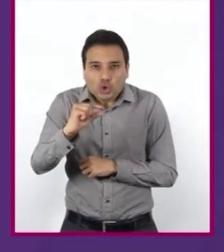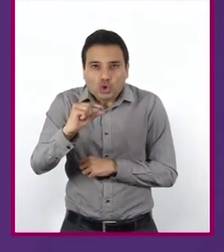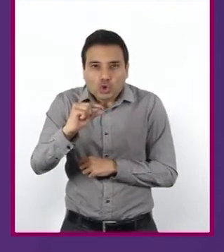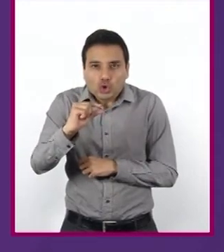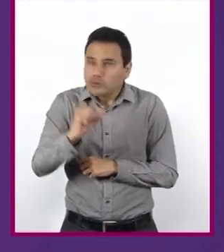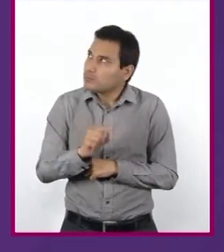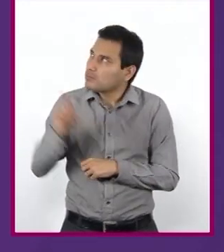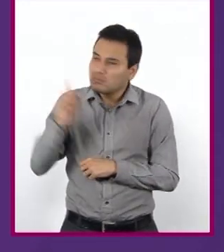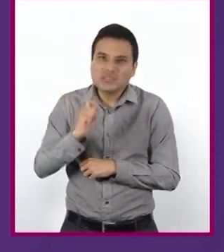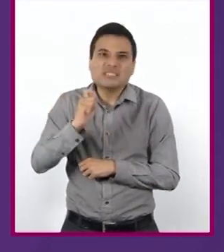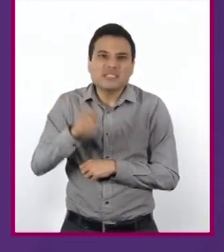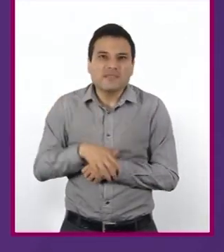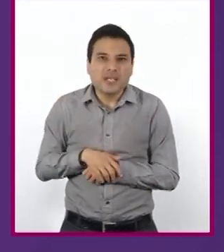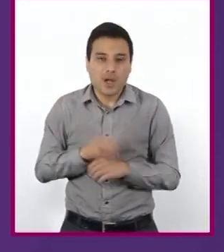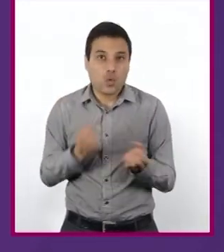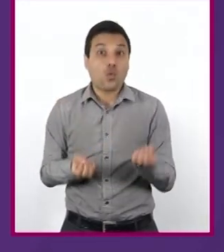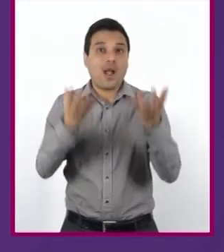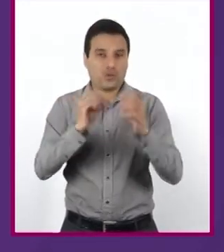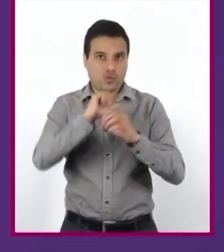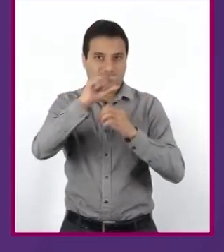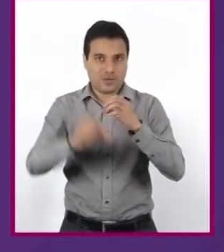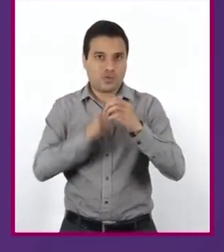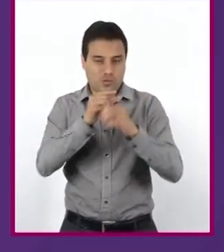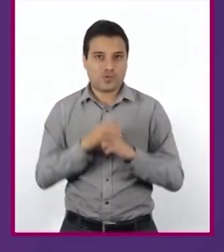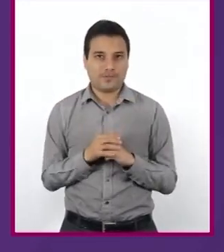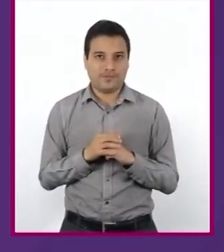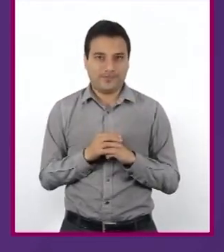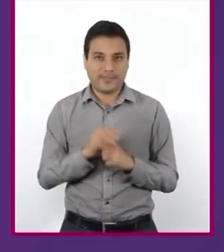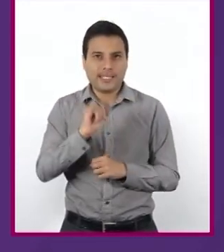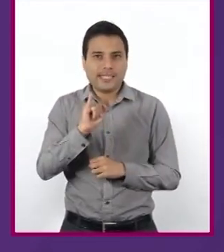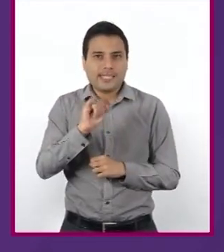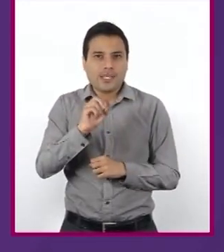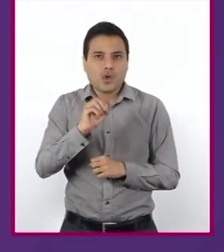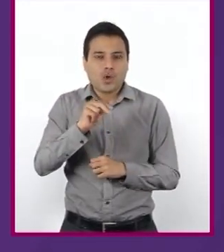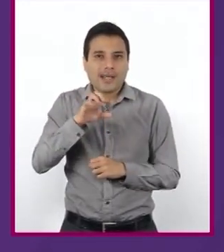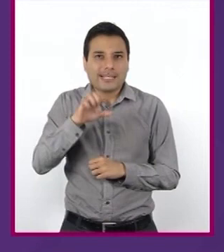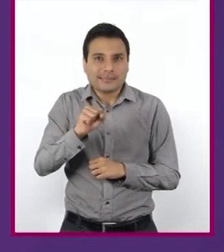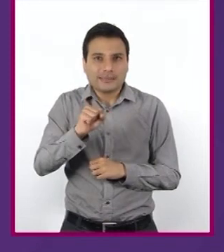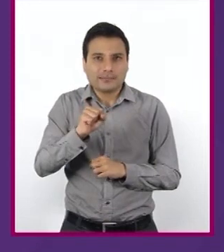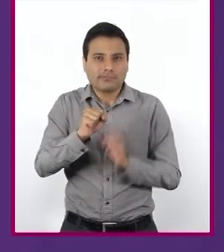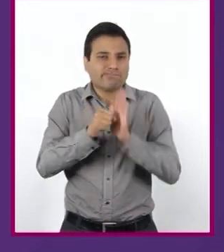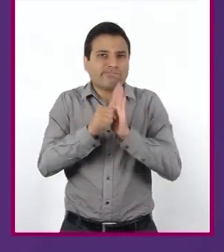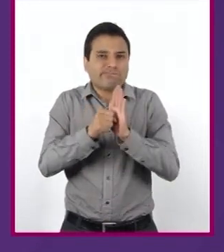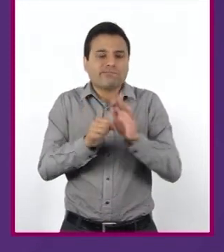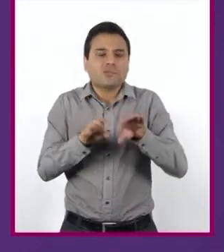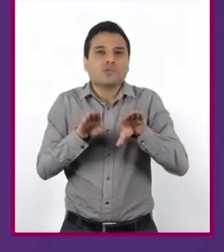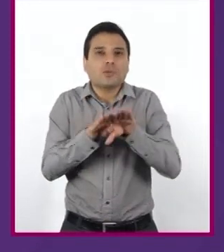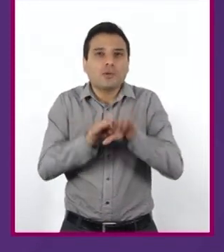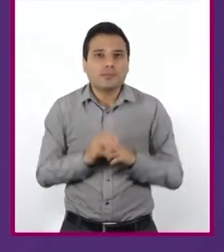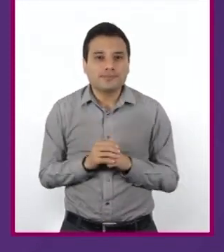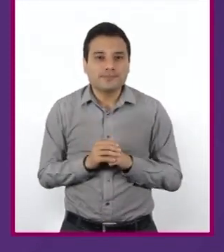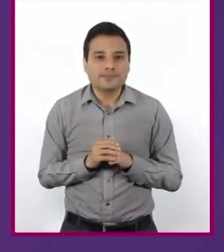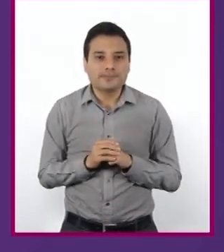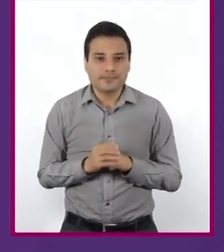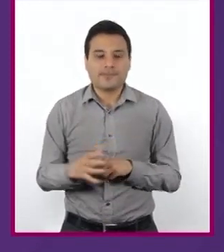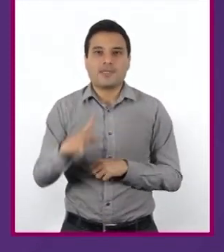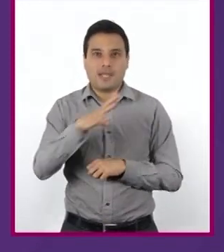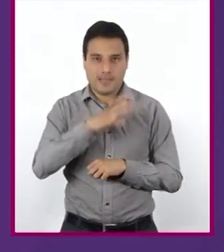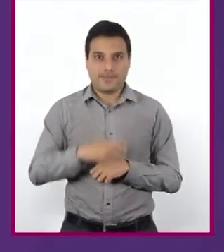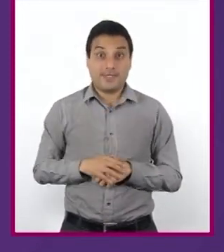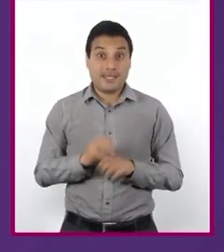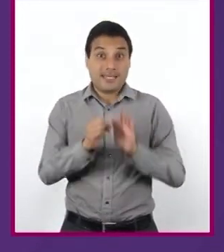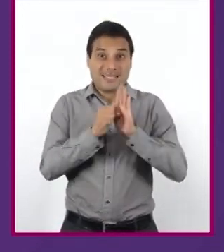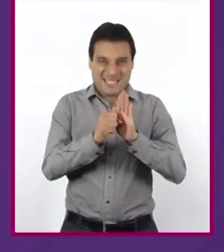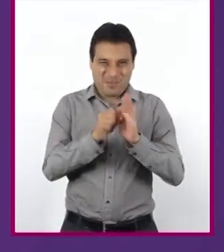tiene cada elemento. Y los iones se representan con el símbolo del elemento, un superíndice con